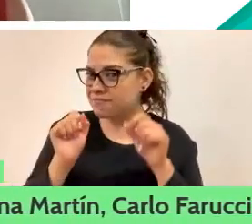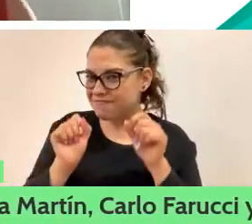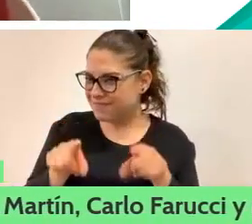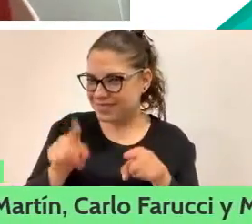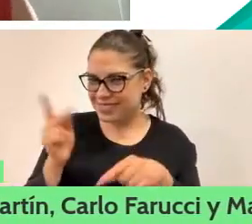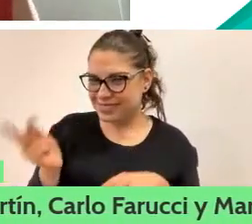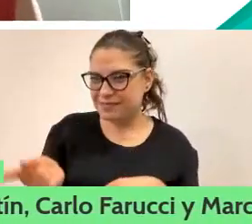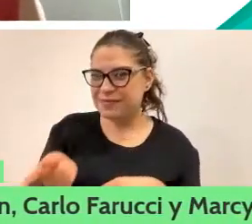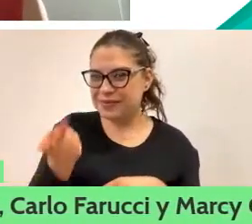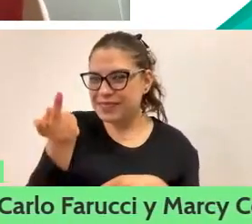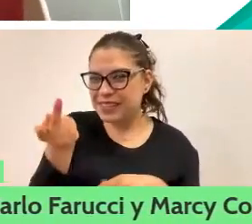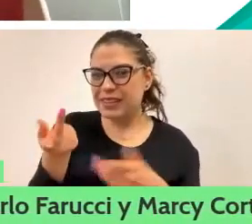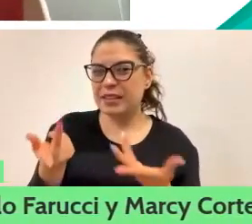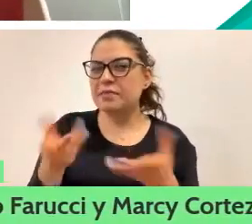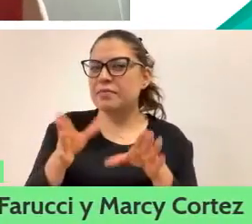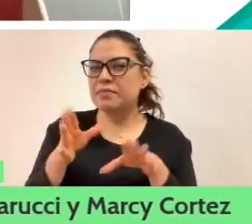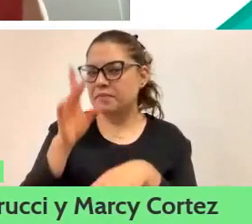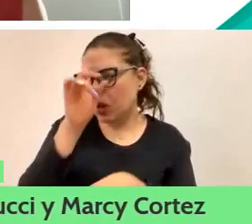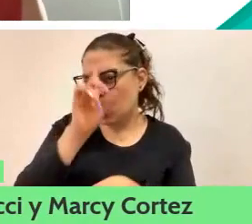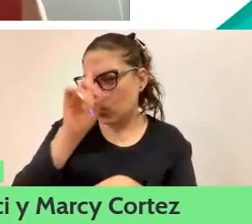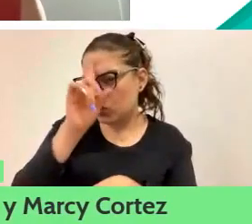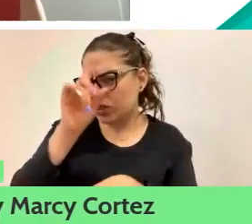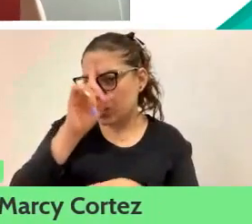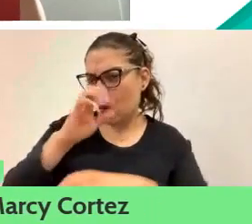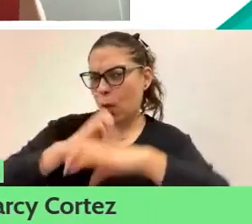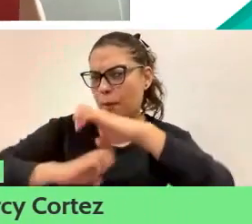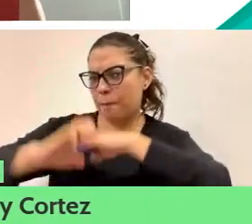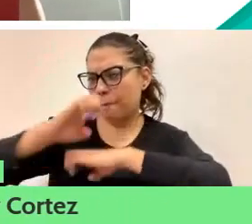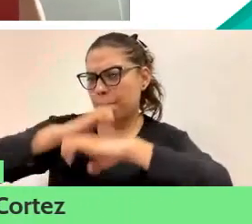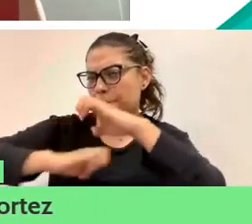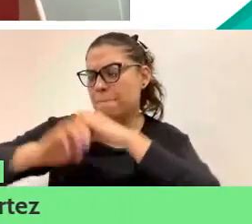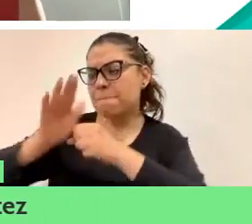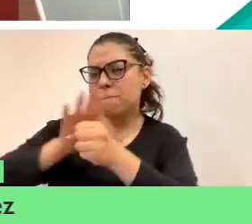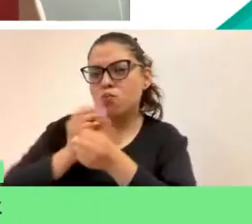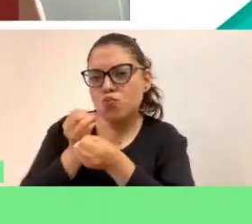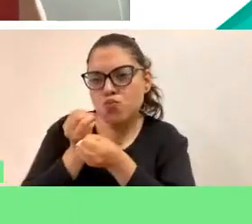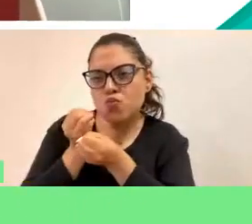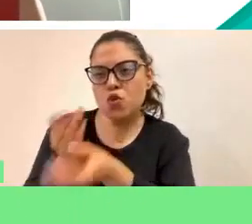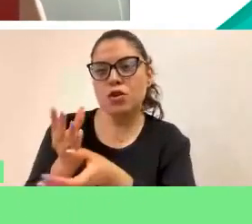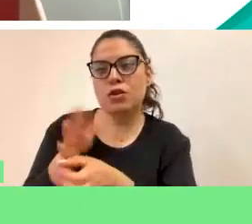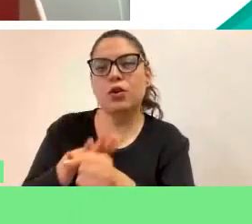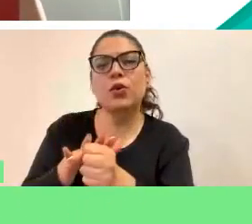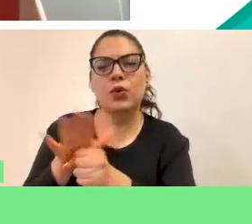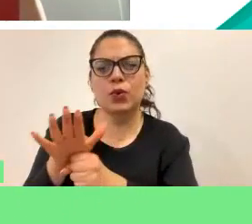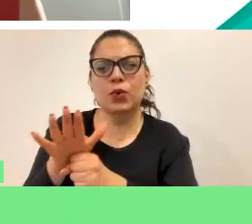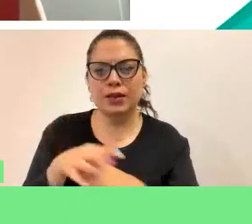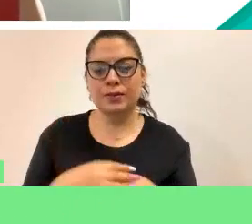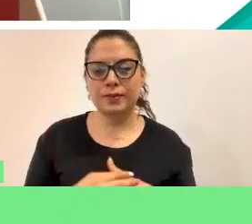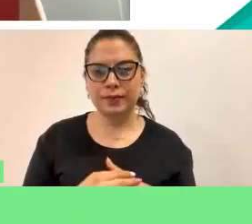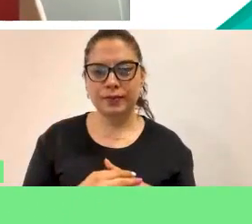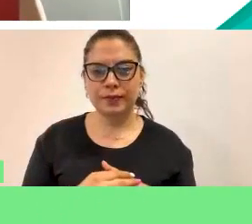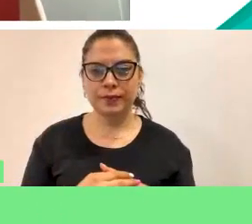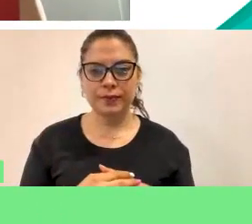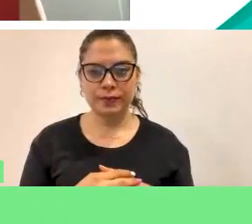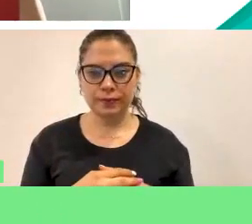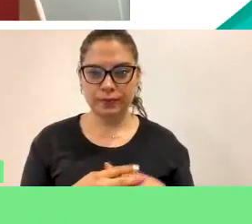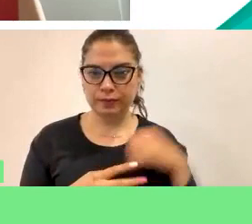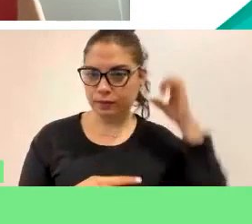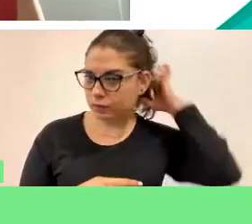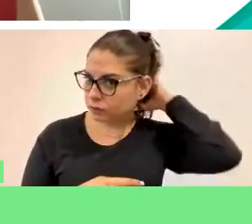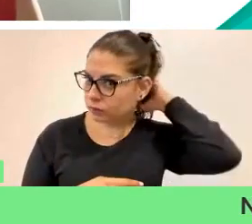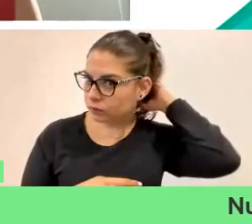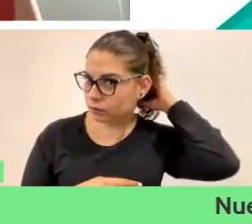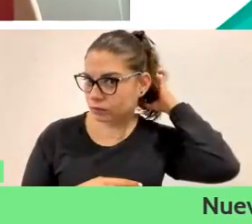no salirnos de la escasez y pensar fuera de la caja. ¿Qué opinas y qué les dejarías a los participantes?